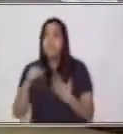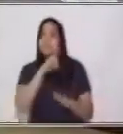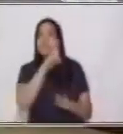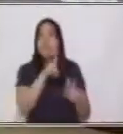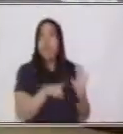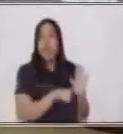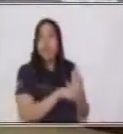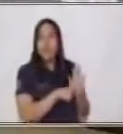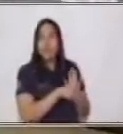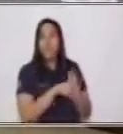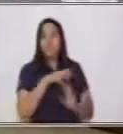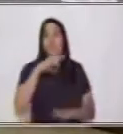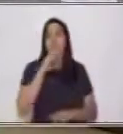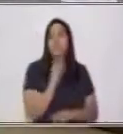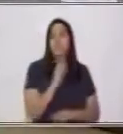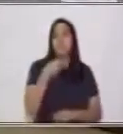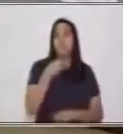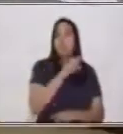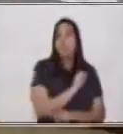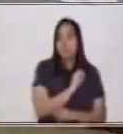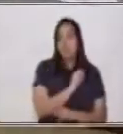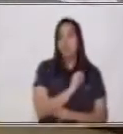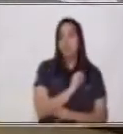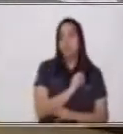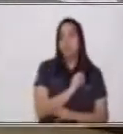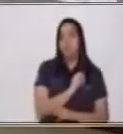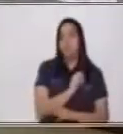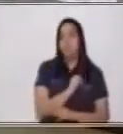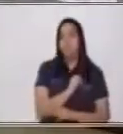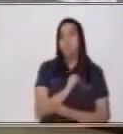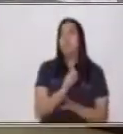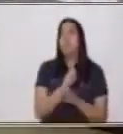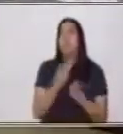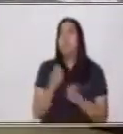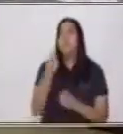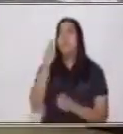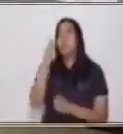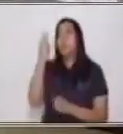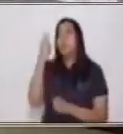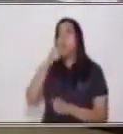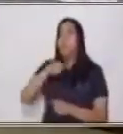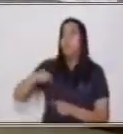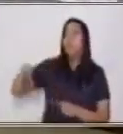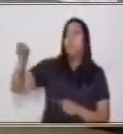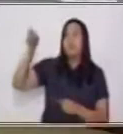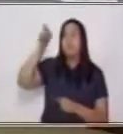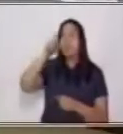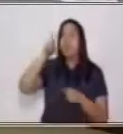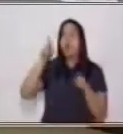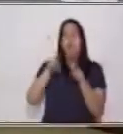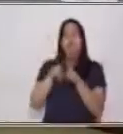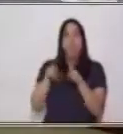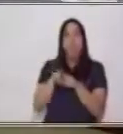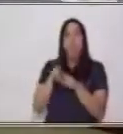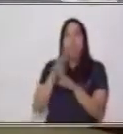Sumémoslos. 0 más 2, 2. 0 más 2, 2. 4 menos